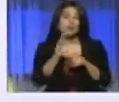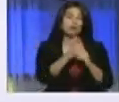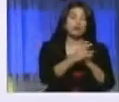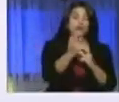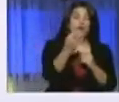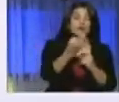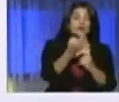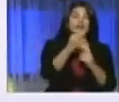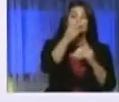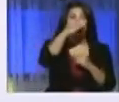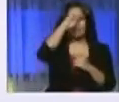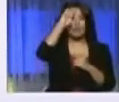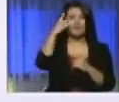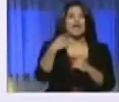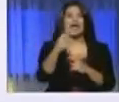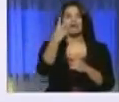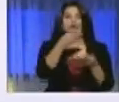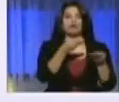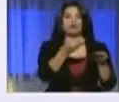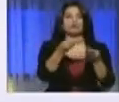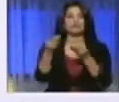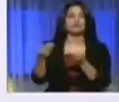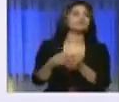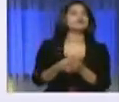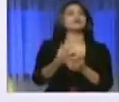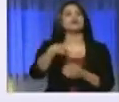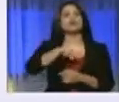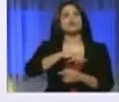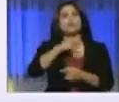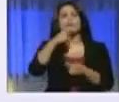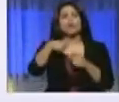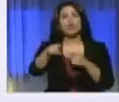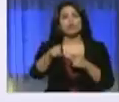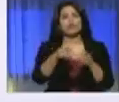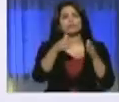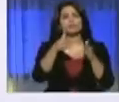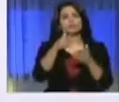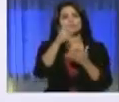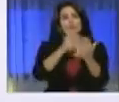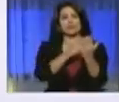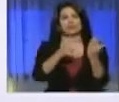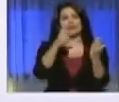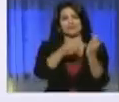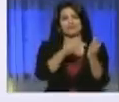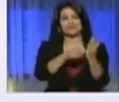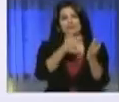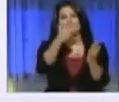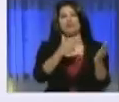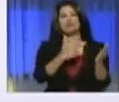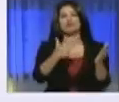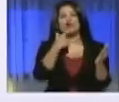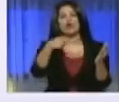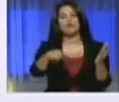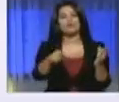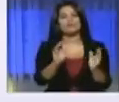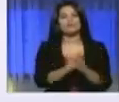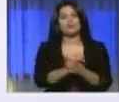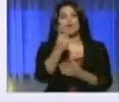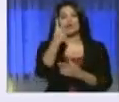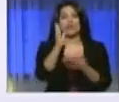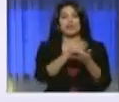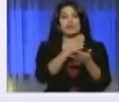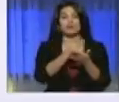regalos que vamos a bautizar pronto. Dos libros que hemos editado en el